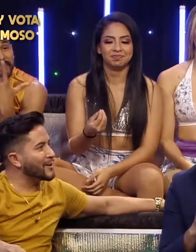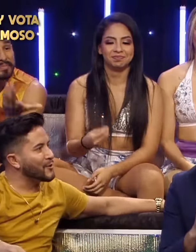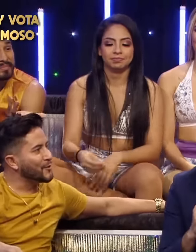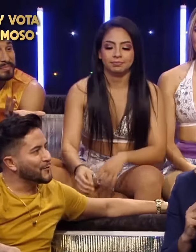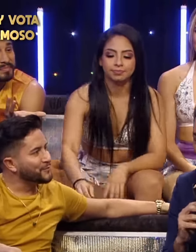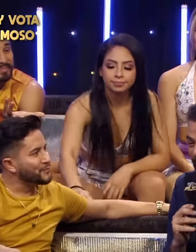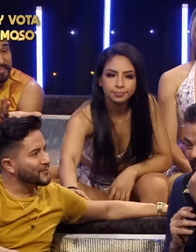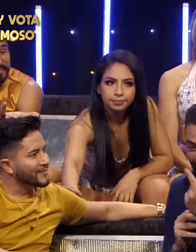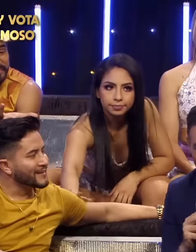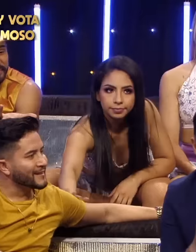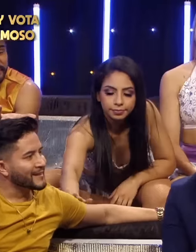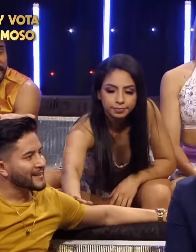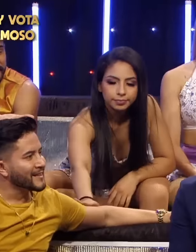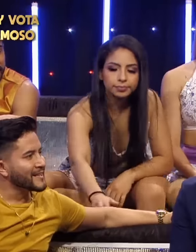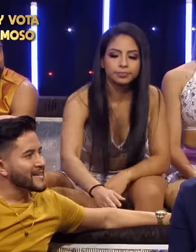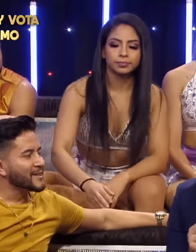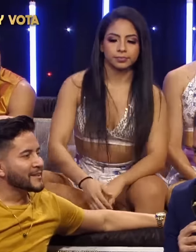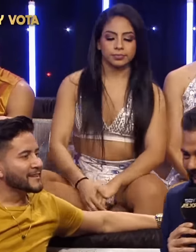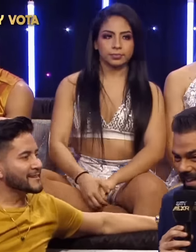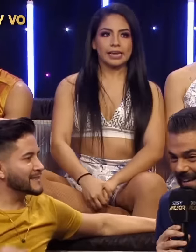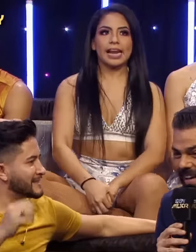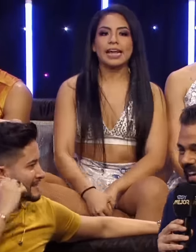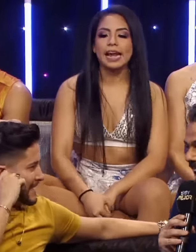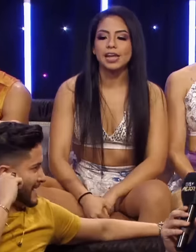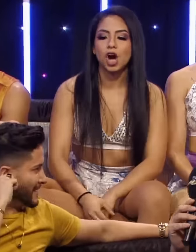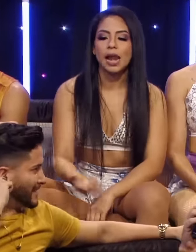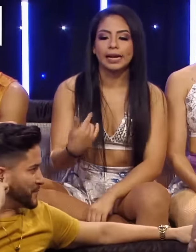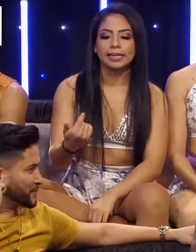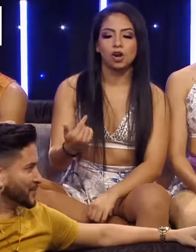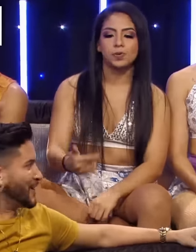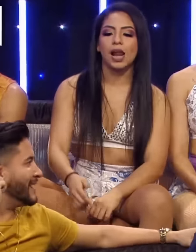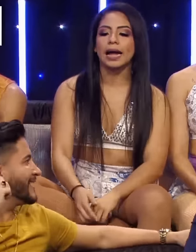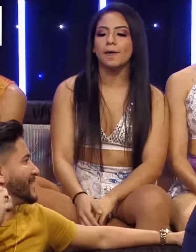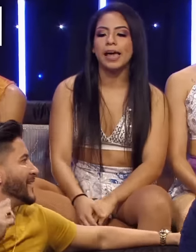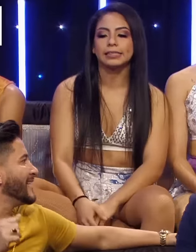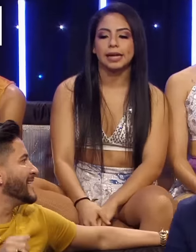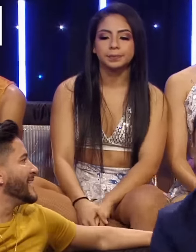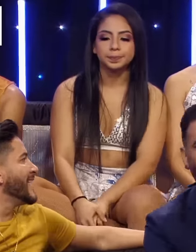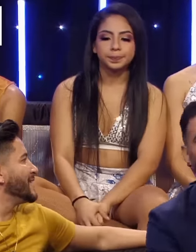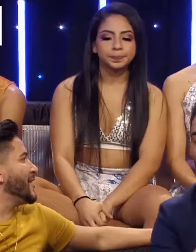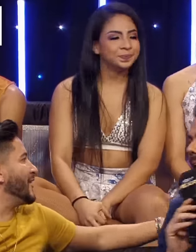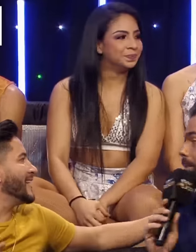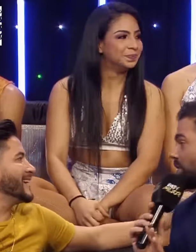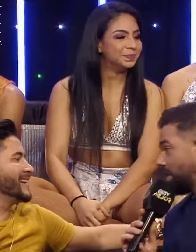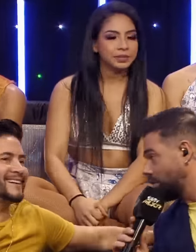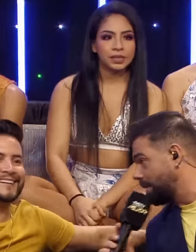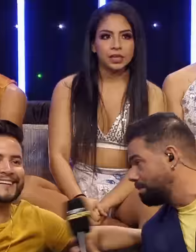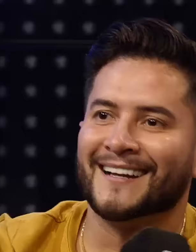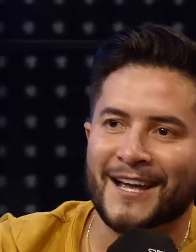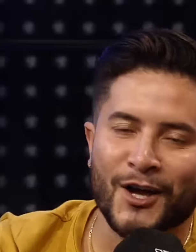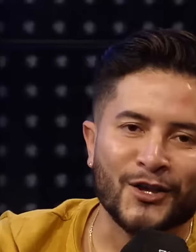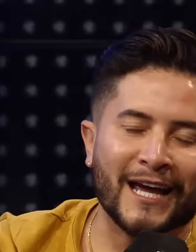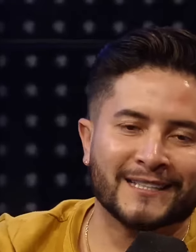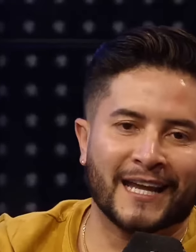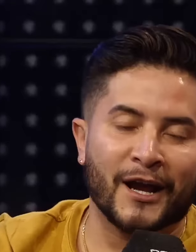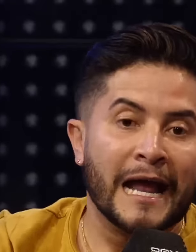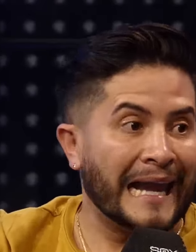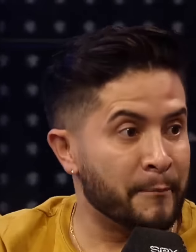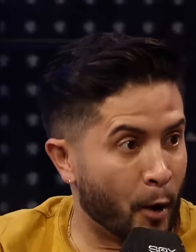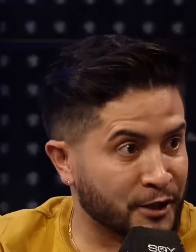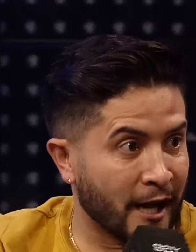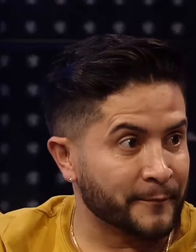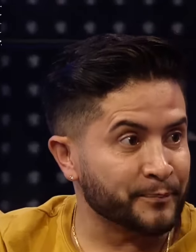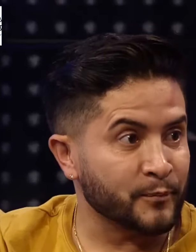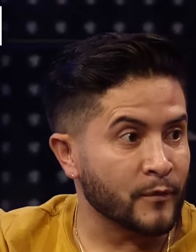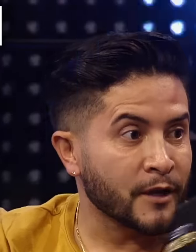ya cuando comienzas a perder la vista viendo de dónde más acá hay, para ver si la arreglas. Está bien. La esposa es celosa.